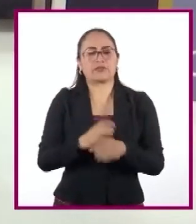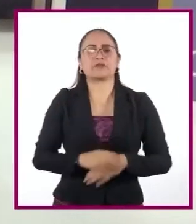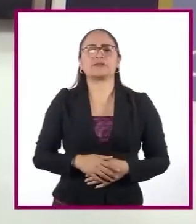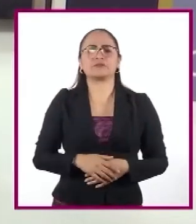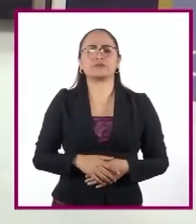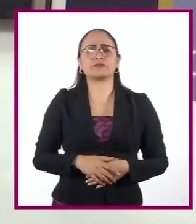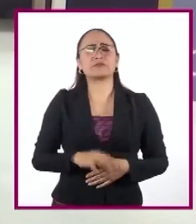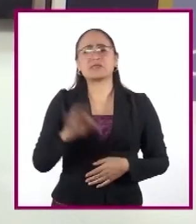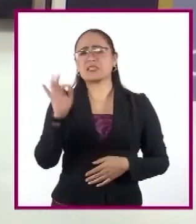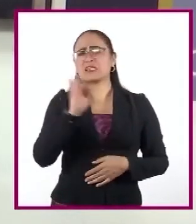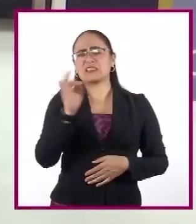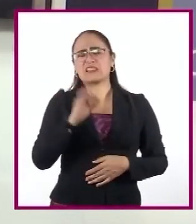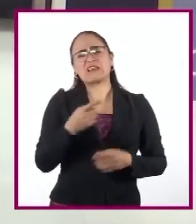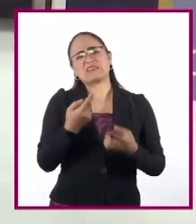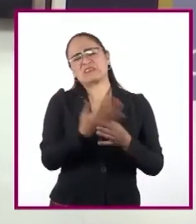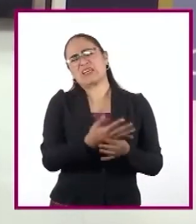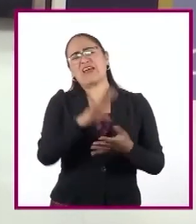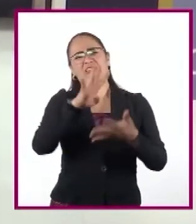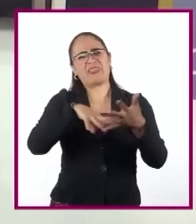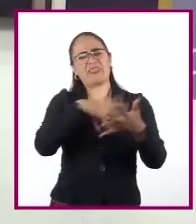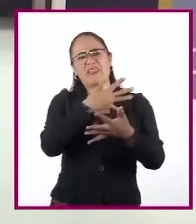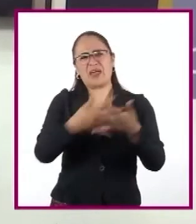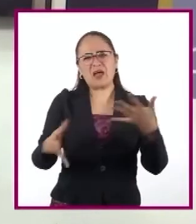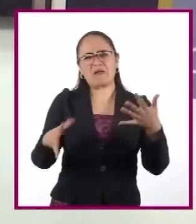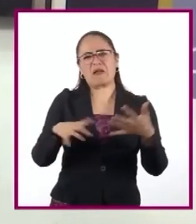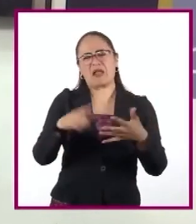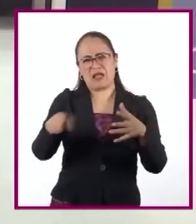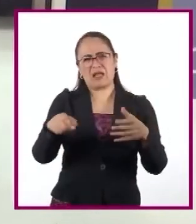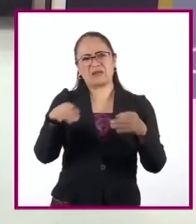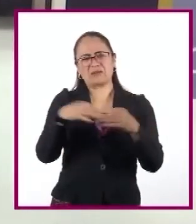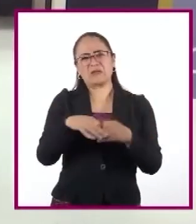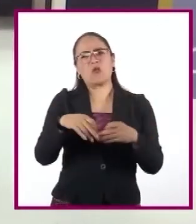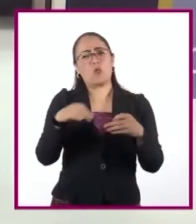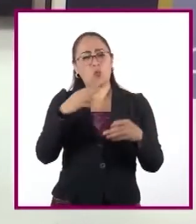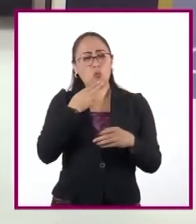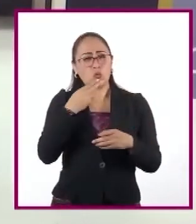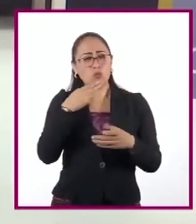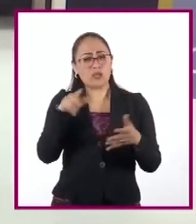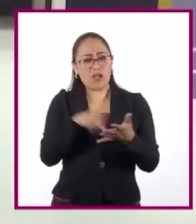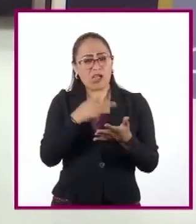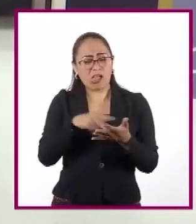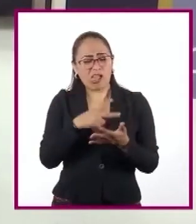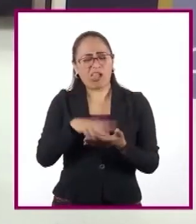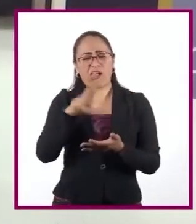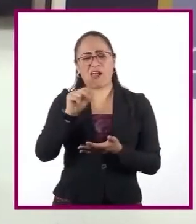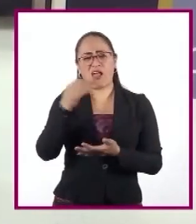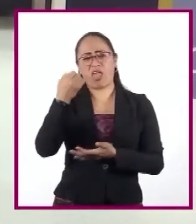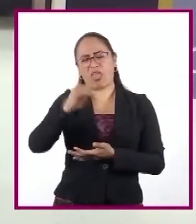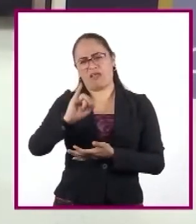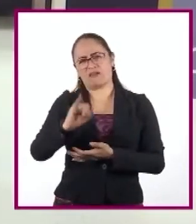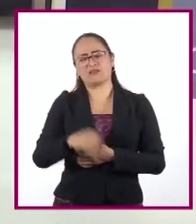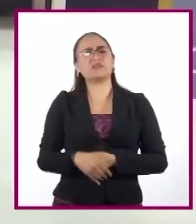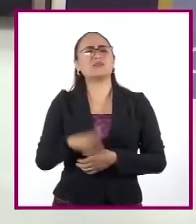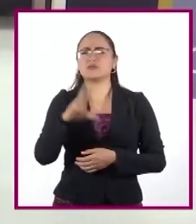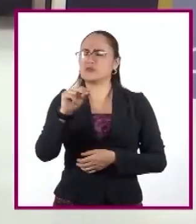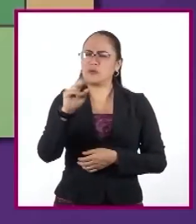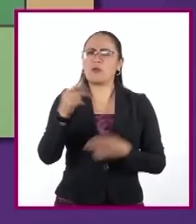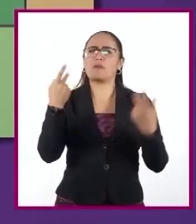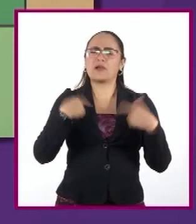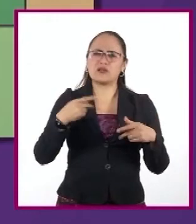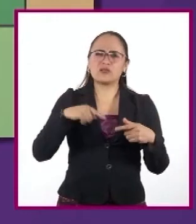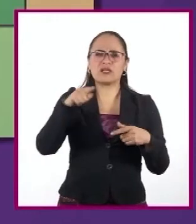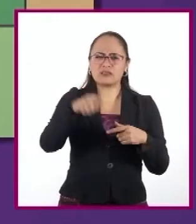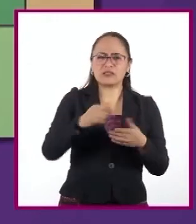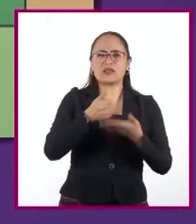más van a volver a usar la tabla periódica. ¿Cómo podrían hacer cambiar esa concepción errónea que tienen las personas?